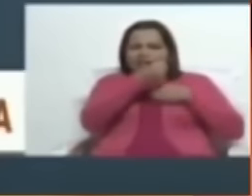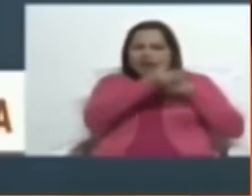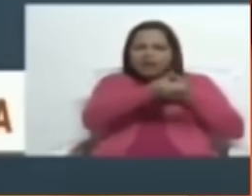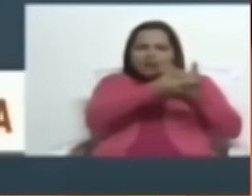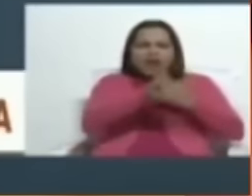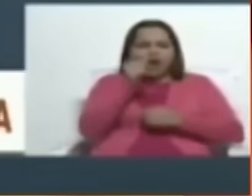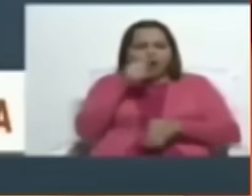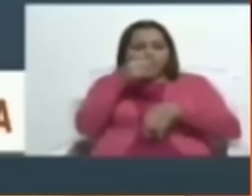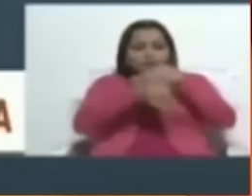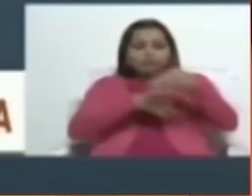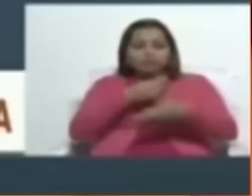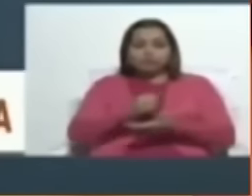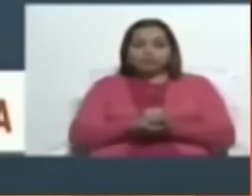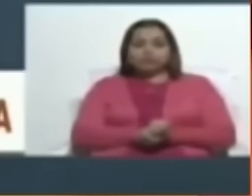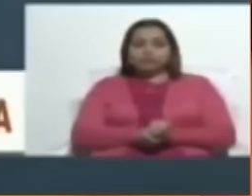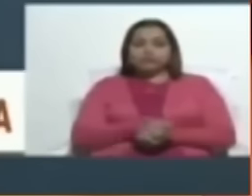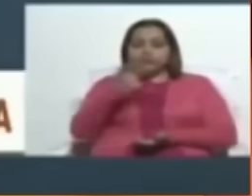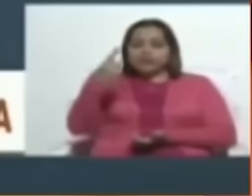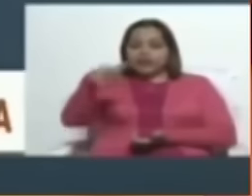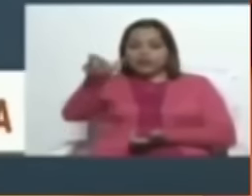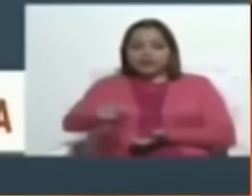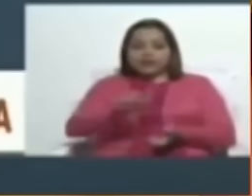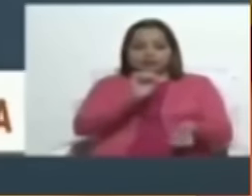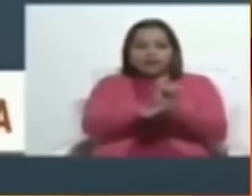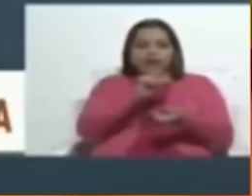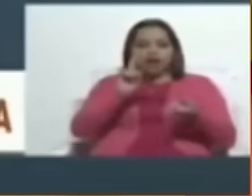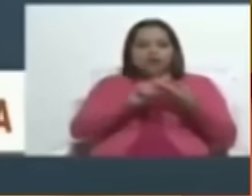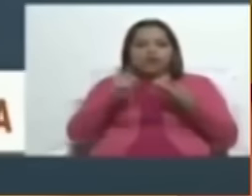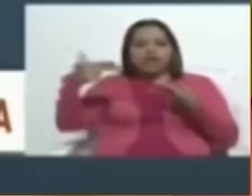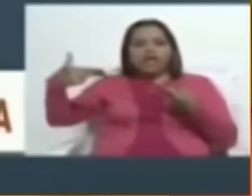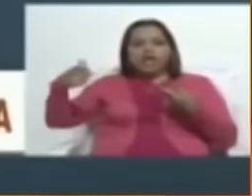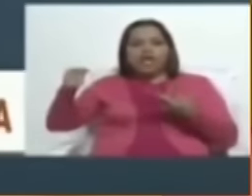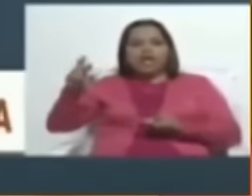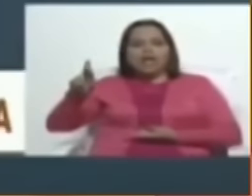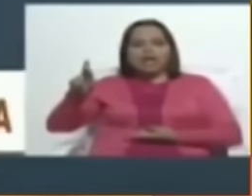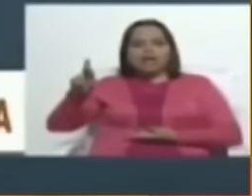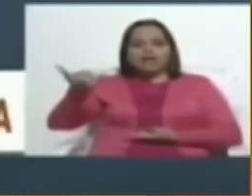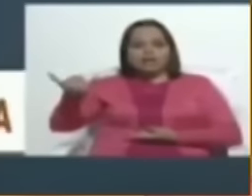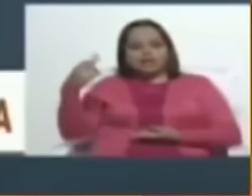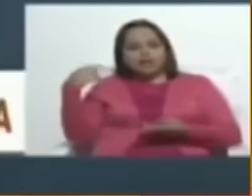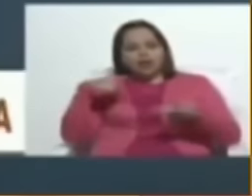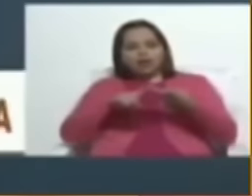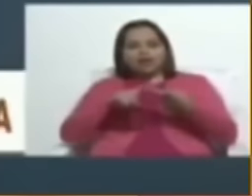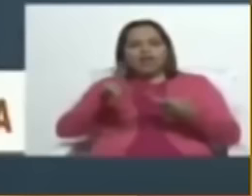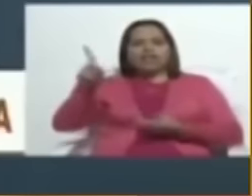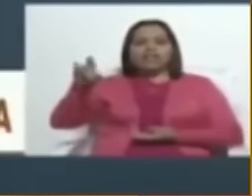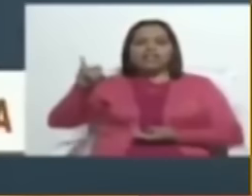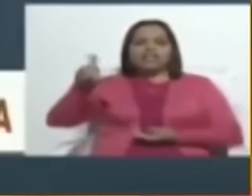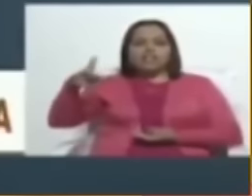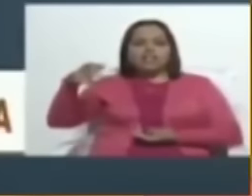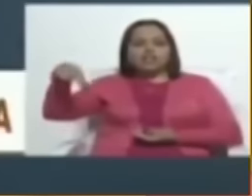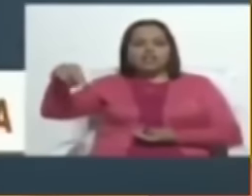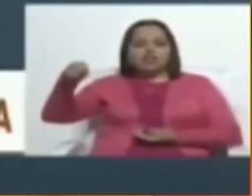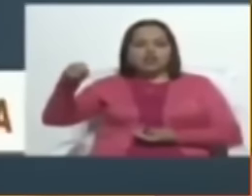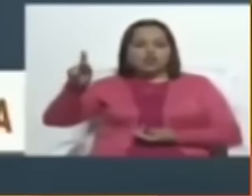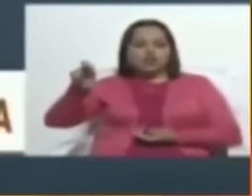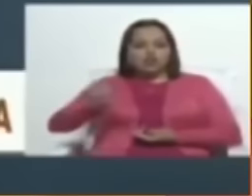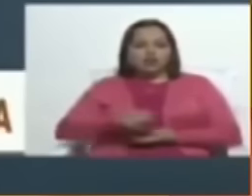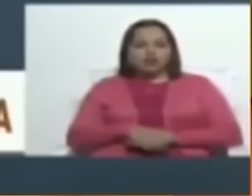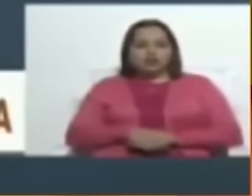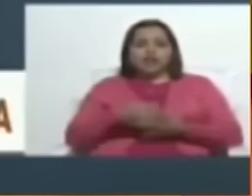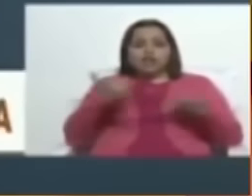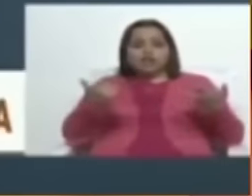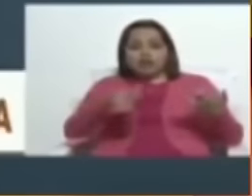corto plazo, con menos de 5 meses de antelación, aún a la espera de la confirmación de los observadores internacionales, pero uno de los elementos más importantes